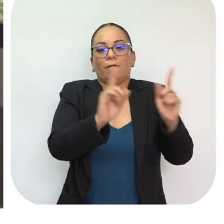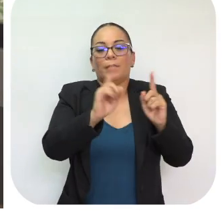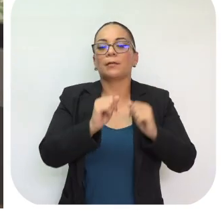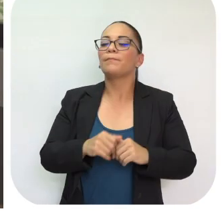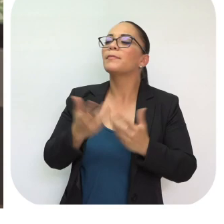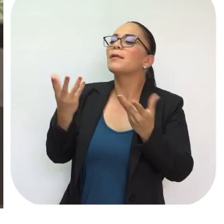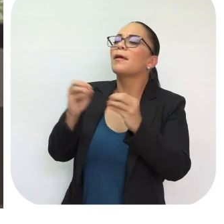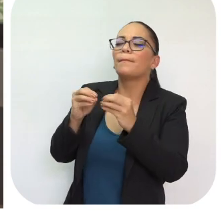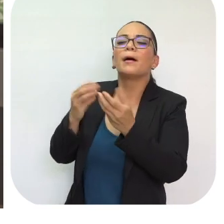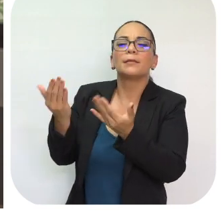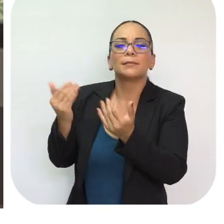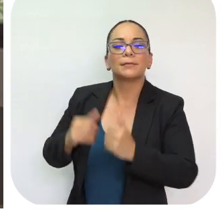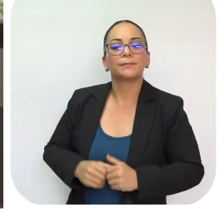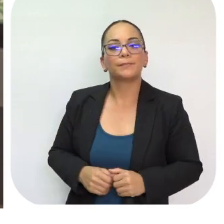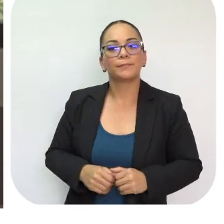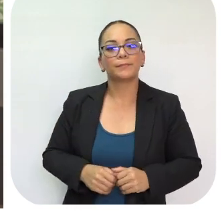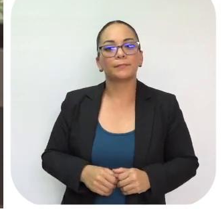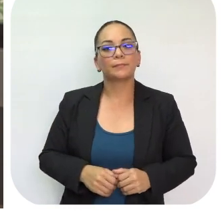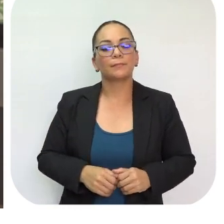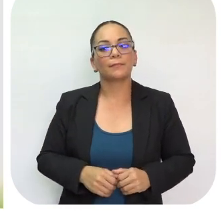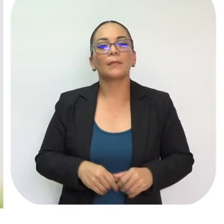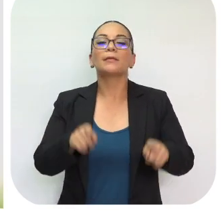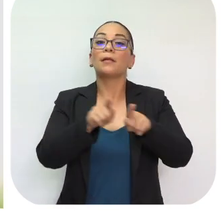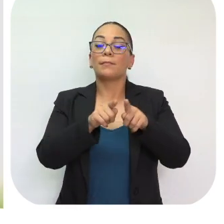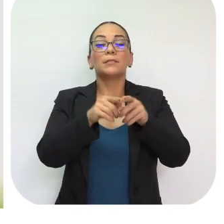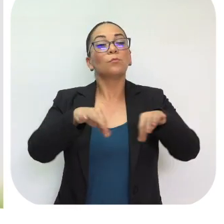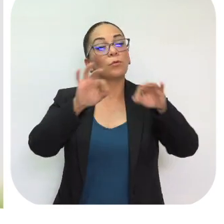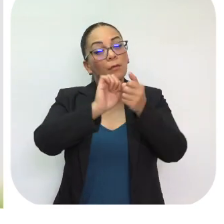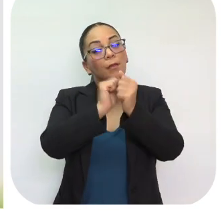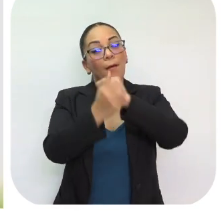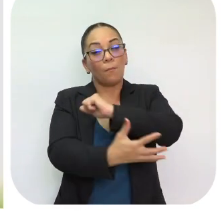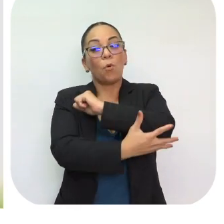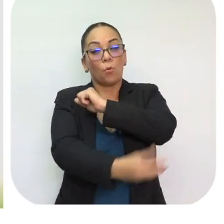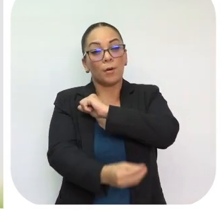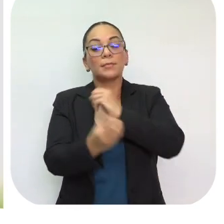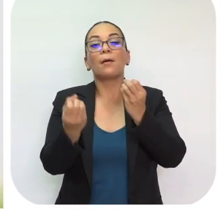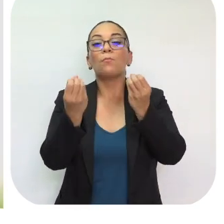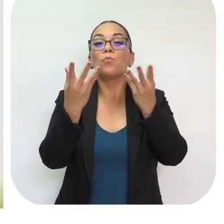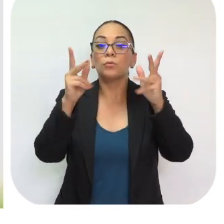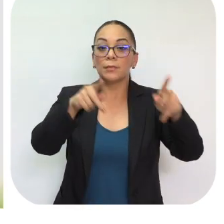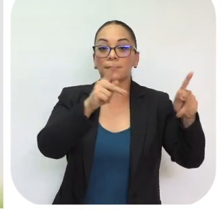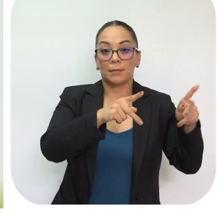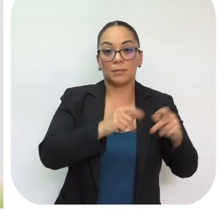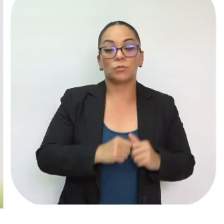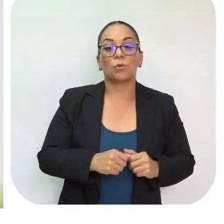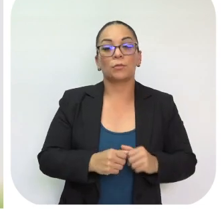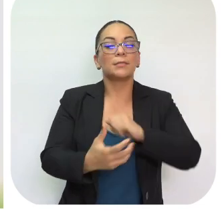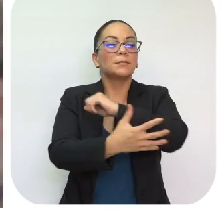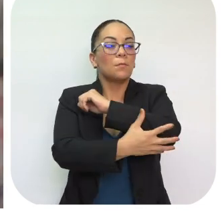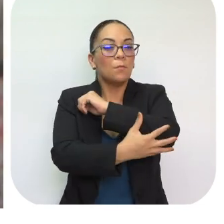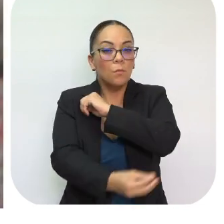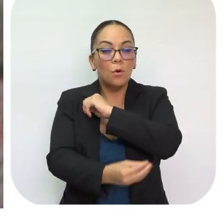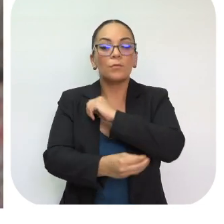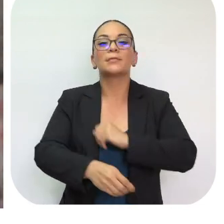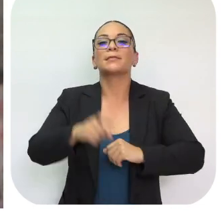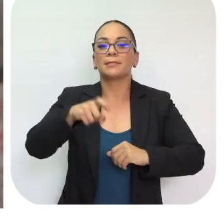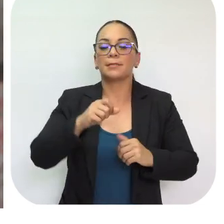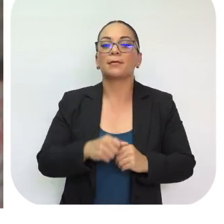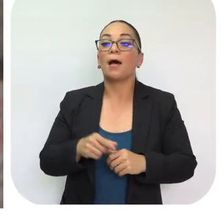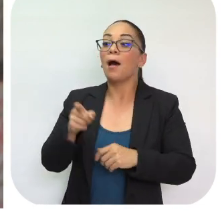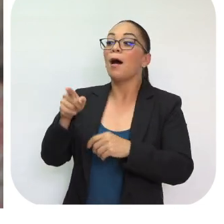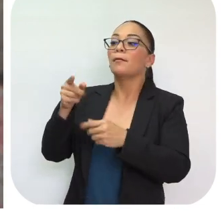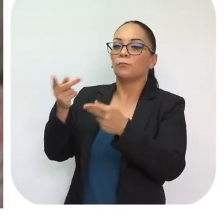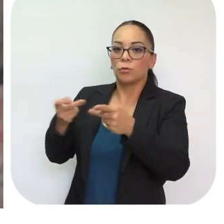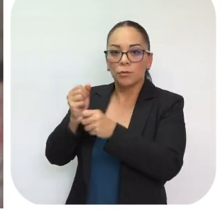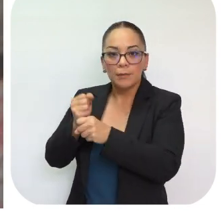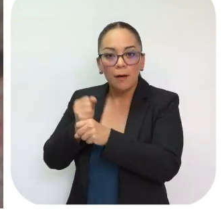doña Maruja? ¿Cómo se llama? La pobreza. Que hay mucha gente que... pobre, ¿verdad? Que necesita